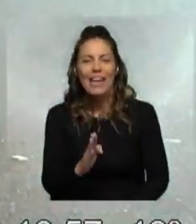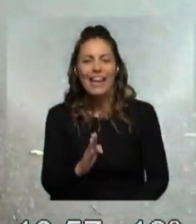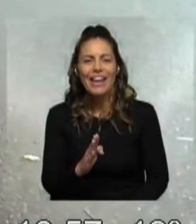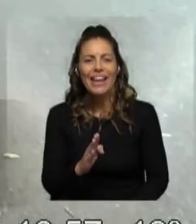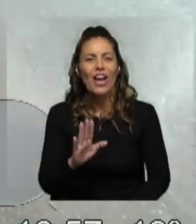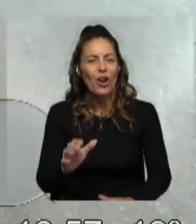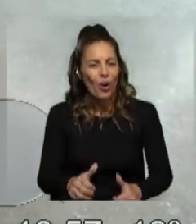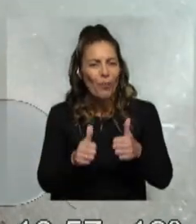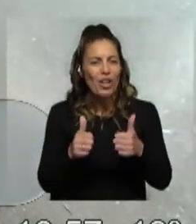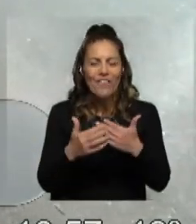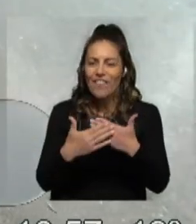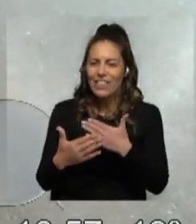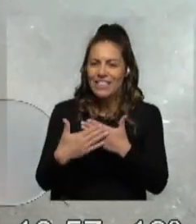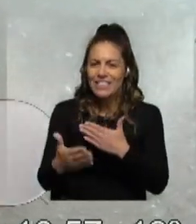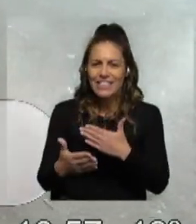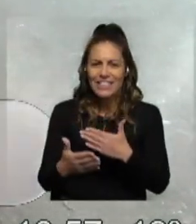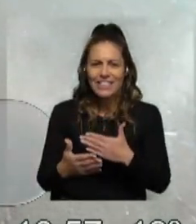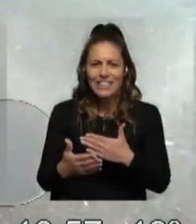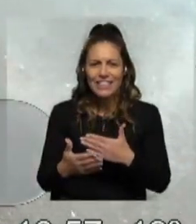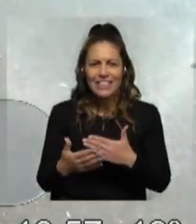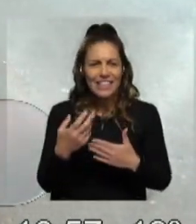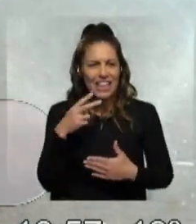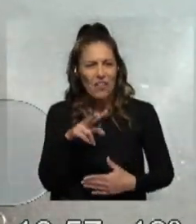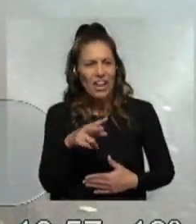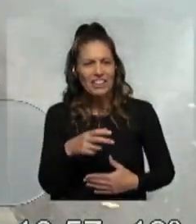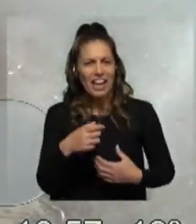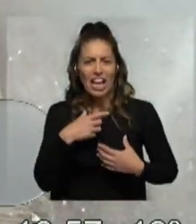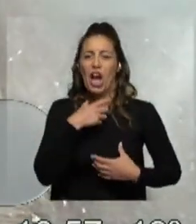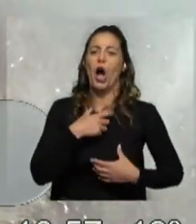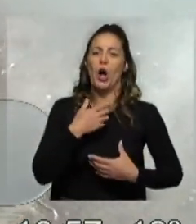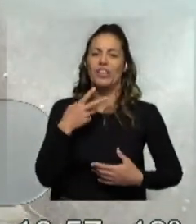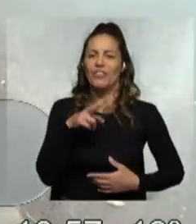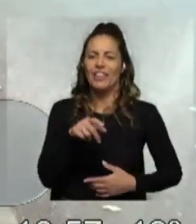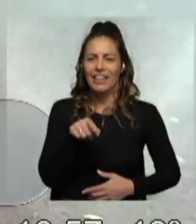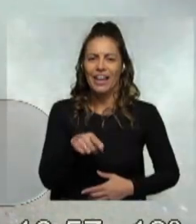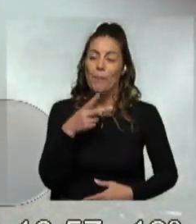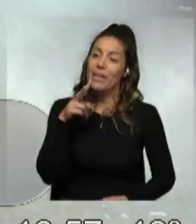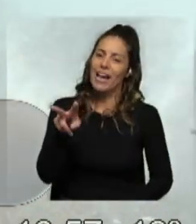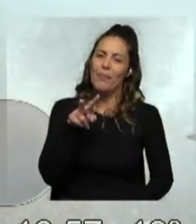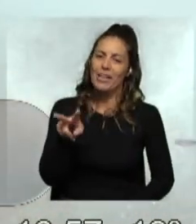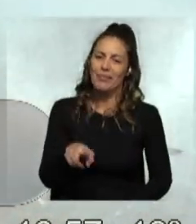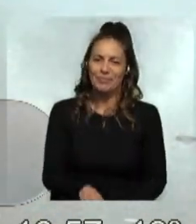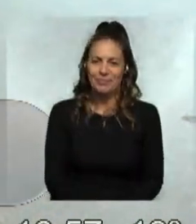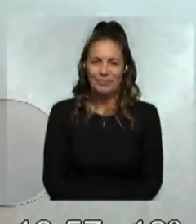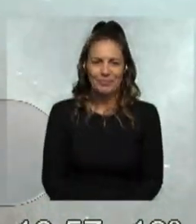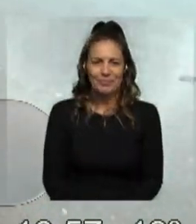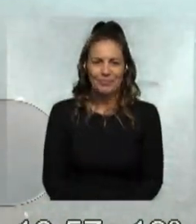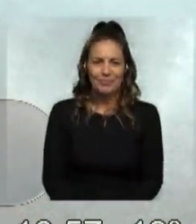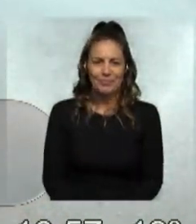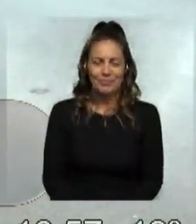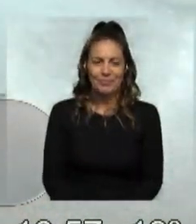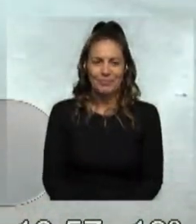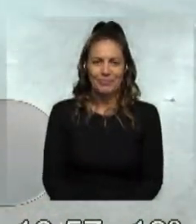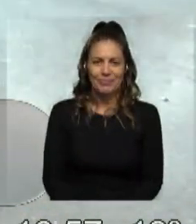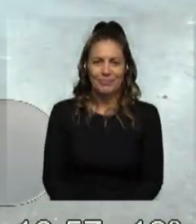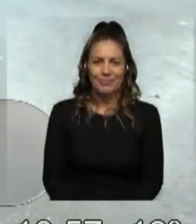¿Cómo le va, vecino? Qué cogote verte acá, ¡Qué lindo! Ya pasá, pasamos, mirá. Ah, la